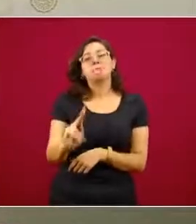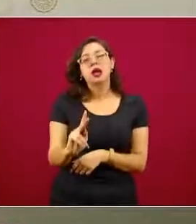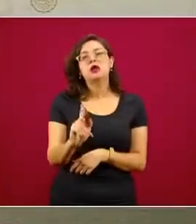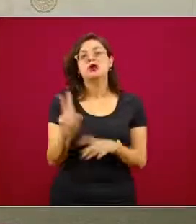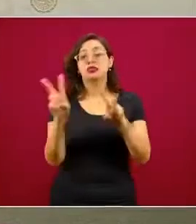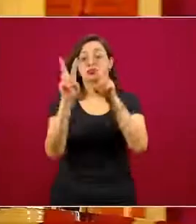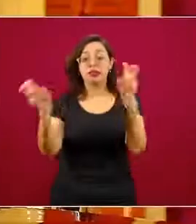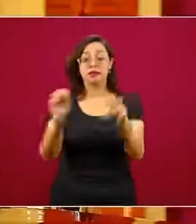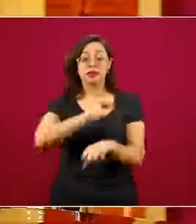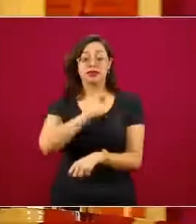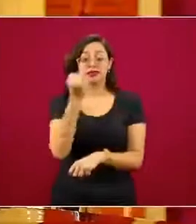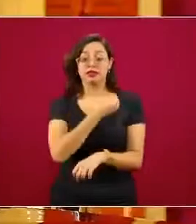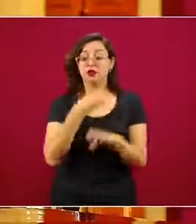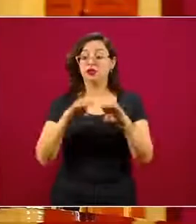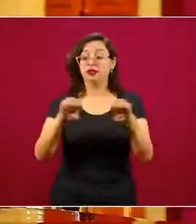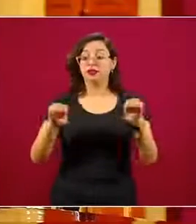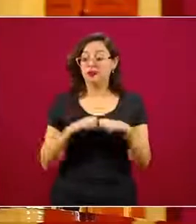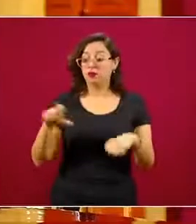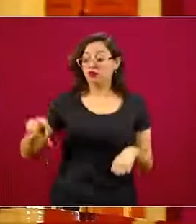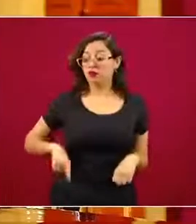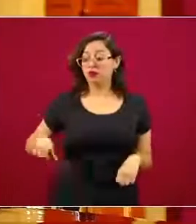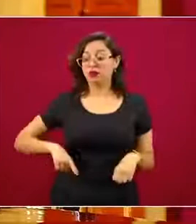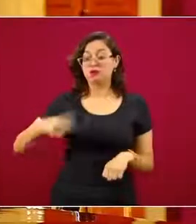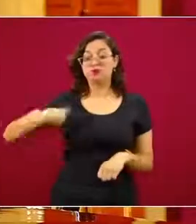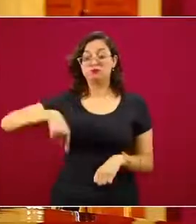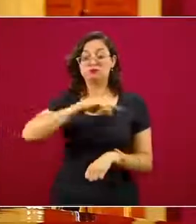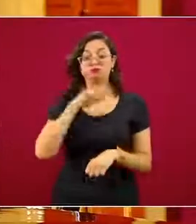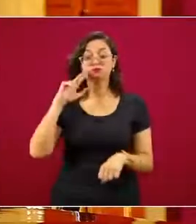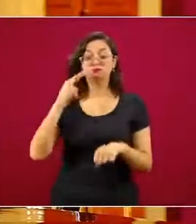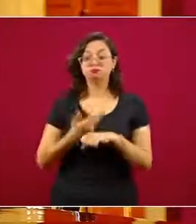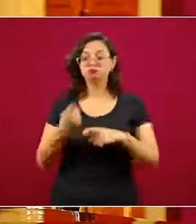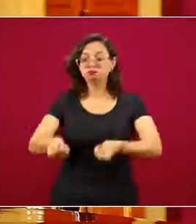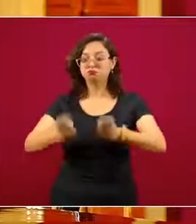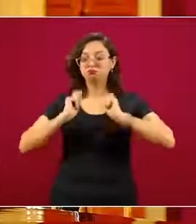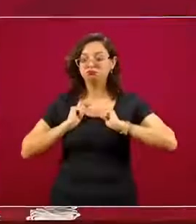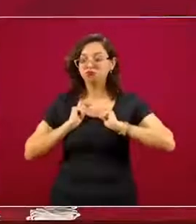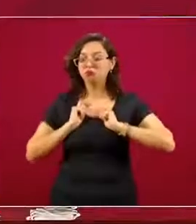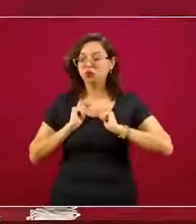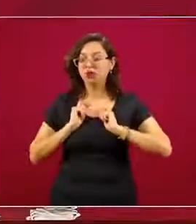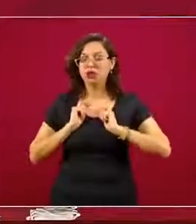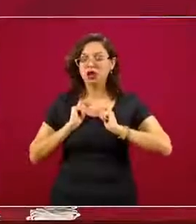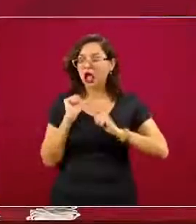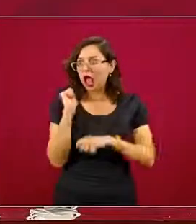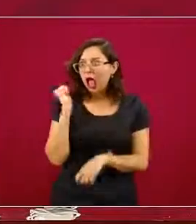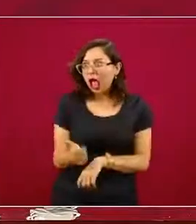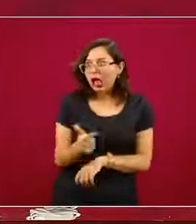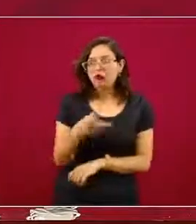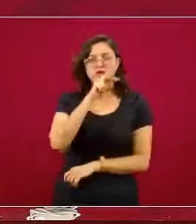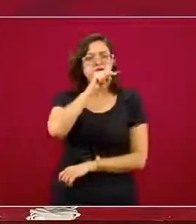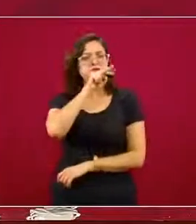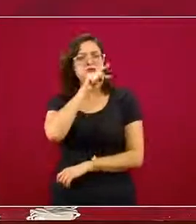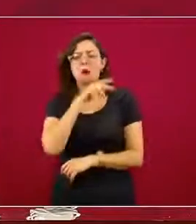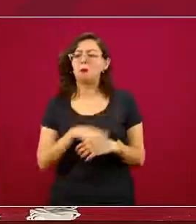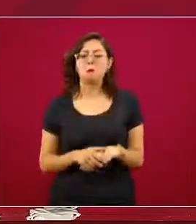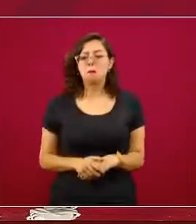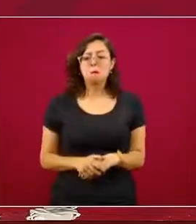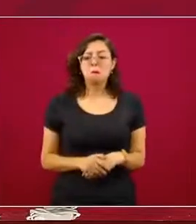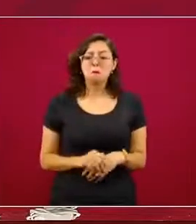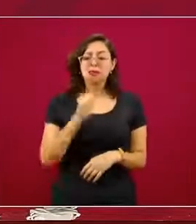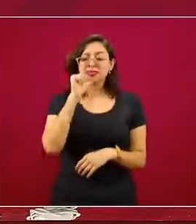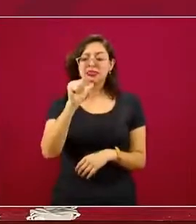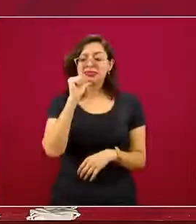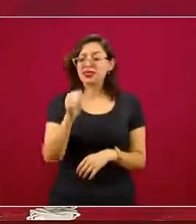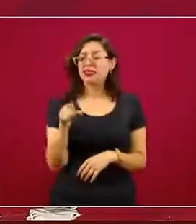equipo de gobierno. No tenemos alguna preocupación específica. El presidente estuvo